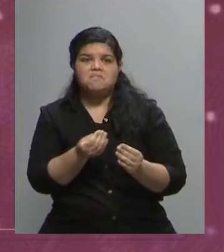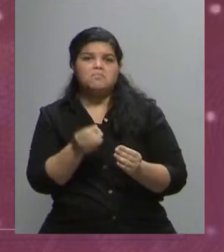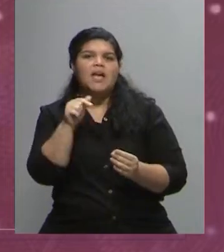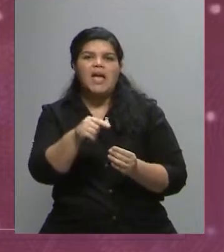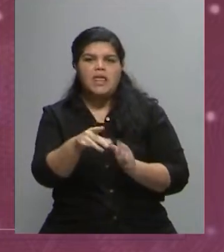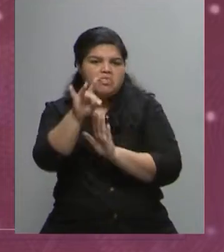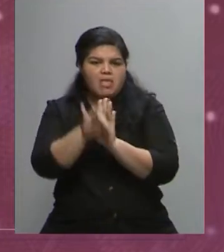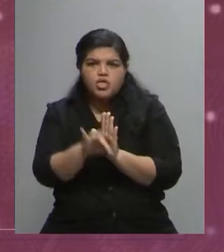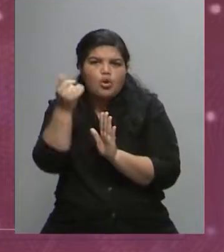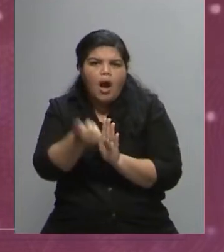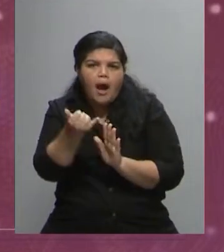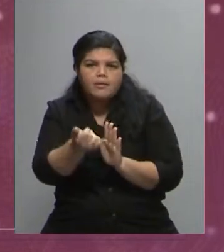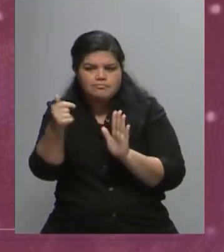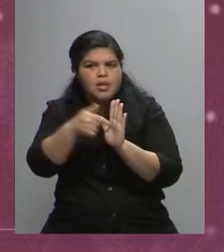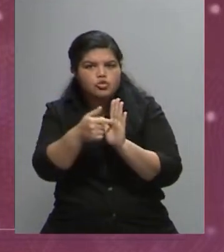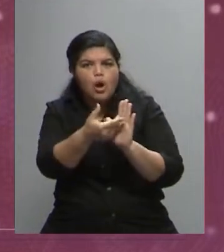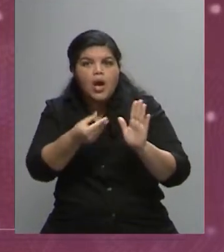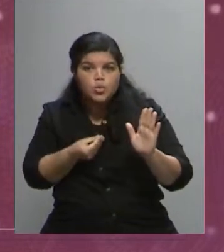datos existen y posiblemente